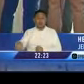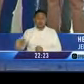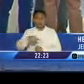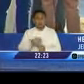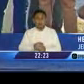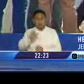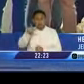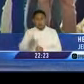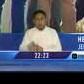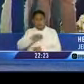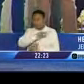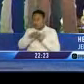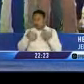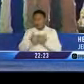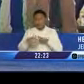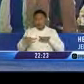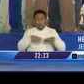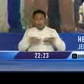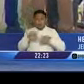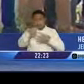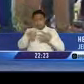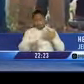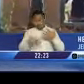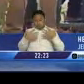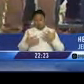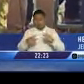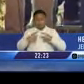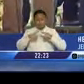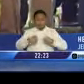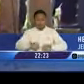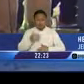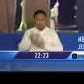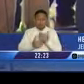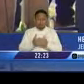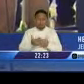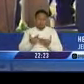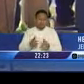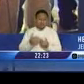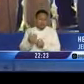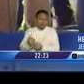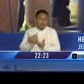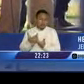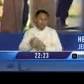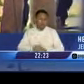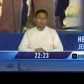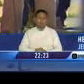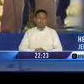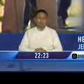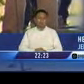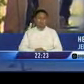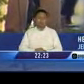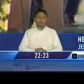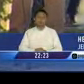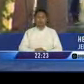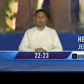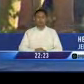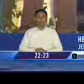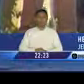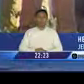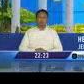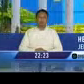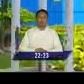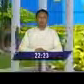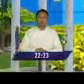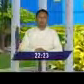tenido esta persona. Entonces, todo eso vamos a tener que recabar y en su momento ya tener, una vez procesada la información, ya dar algún tipo de